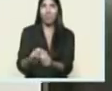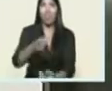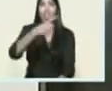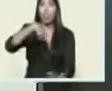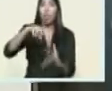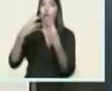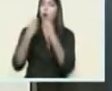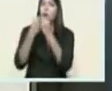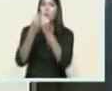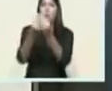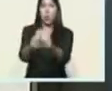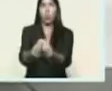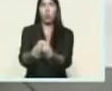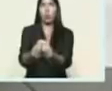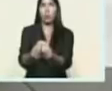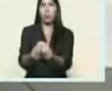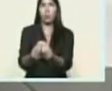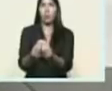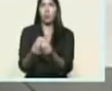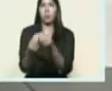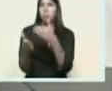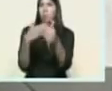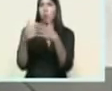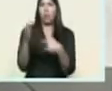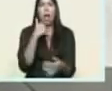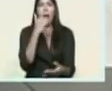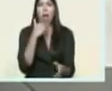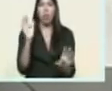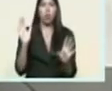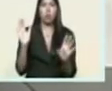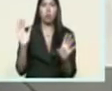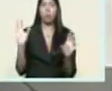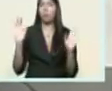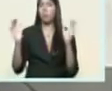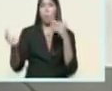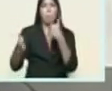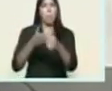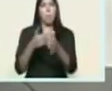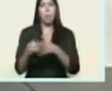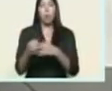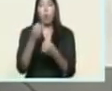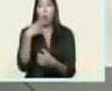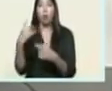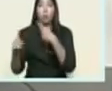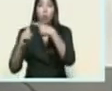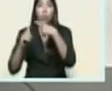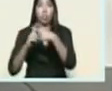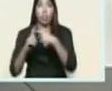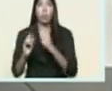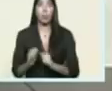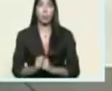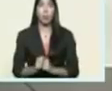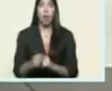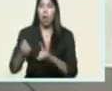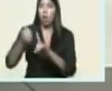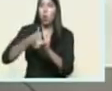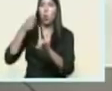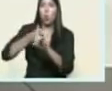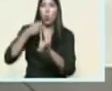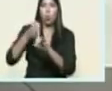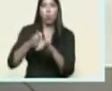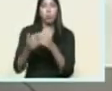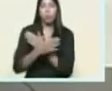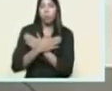vamos juntos para lo que salga, para lo que sea y para lo bueno sobre todo, para la lucha, para